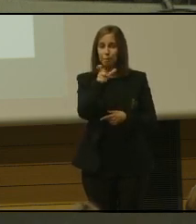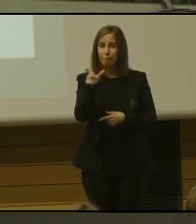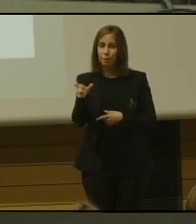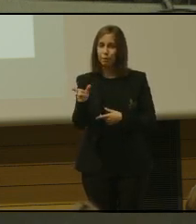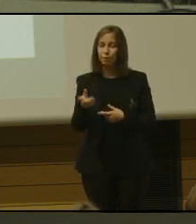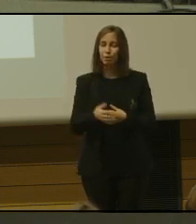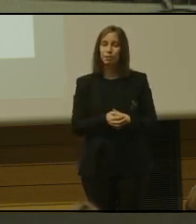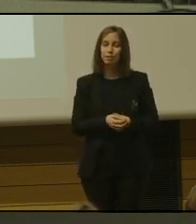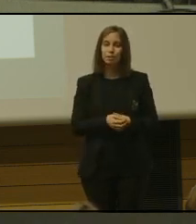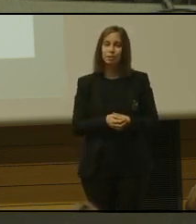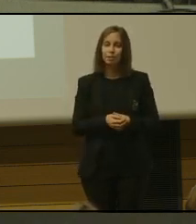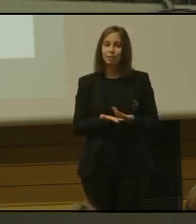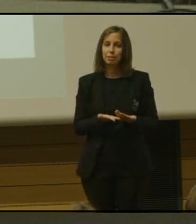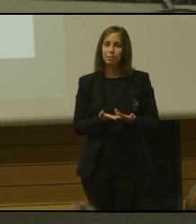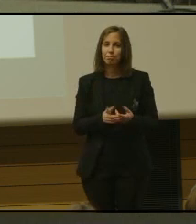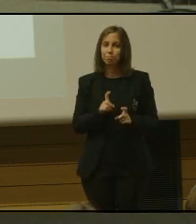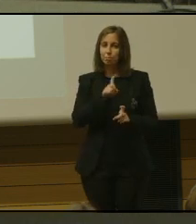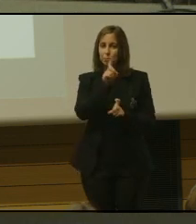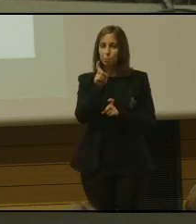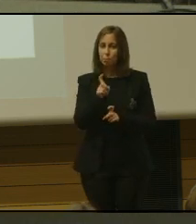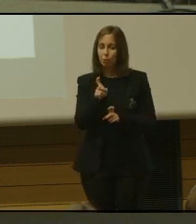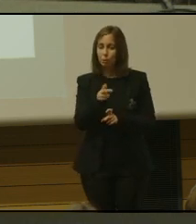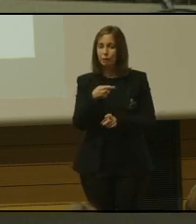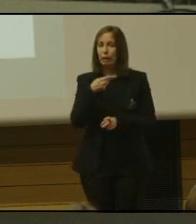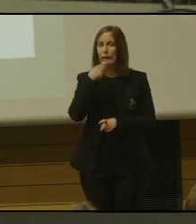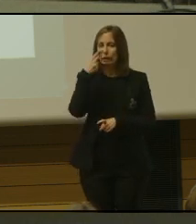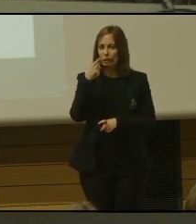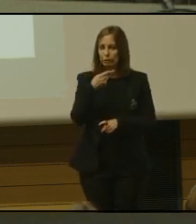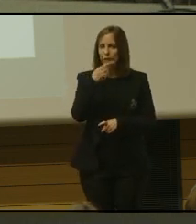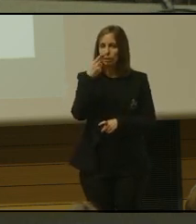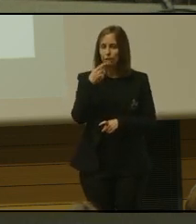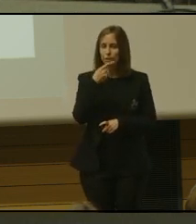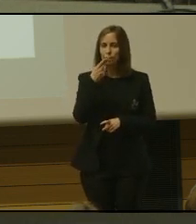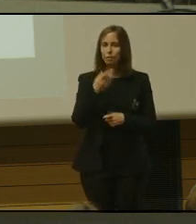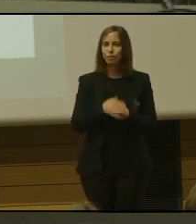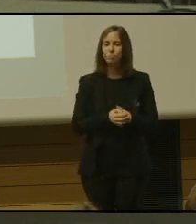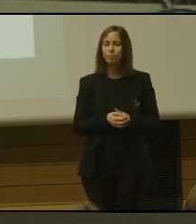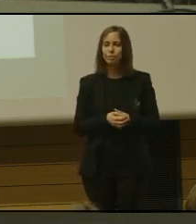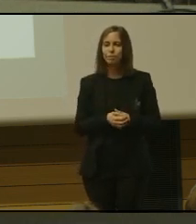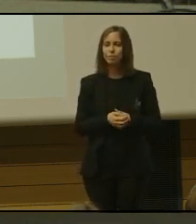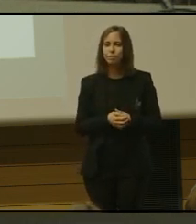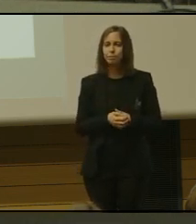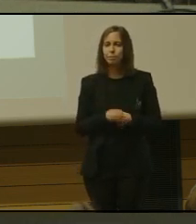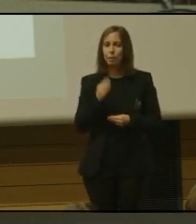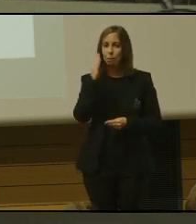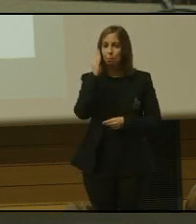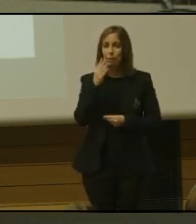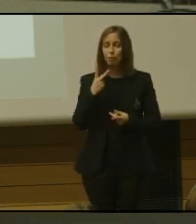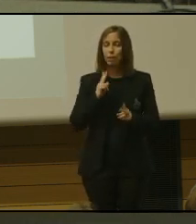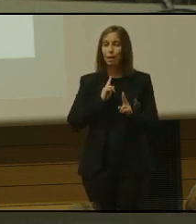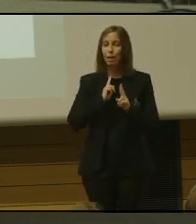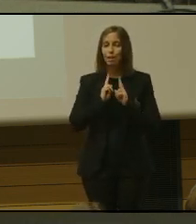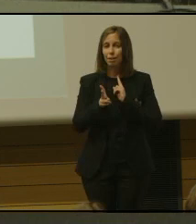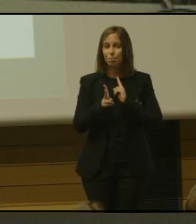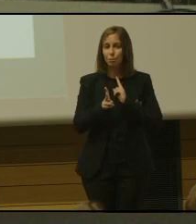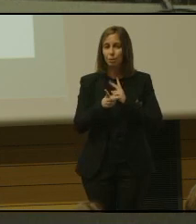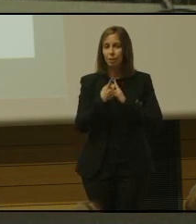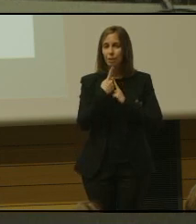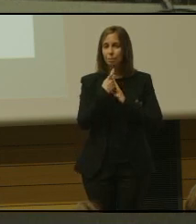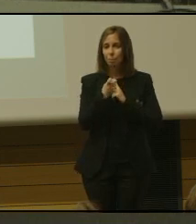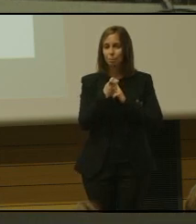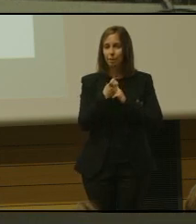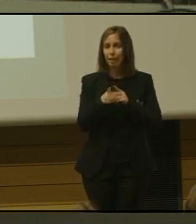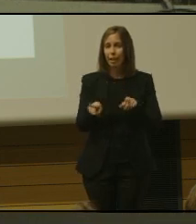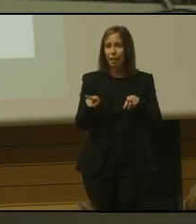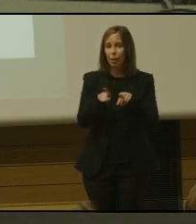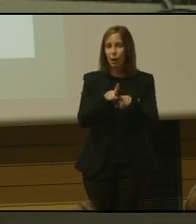lo tanto, es una pregunta muy interesante y yo creo que la respuesta es tan compleja como interesante es tu